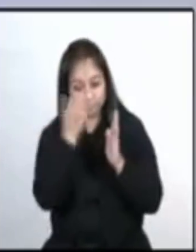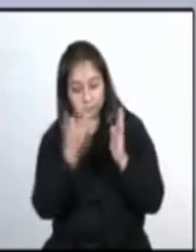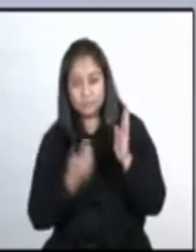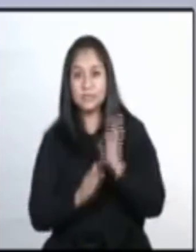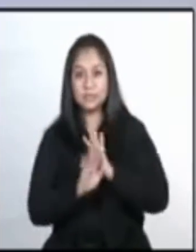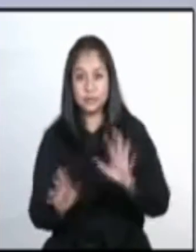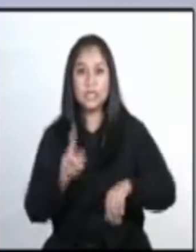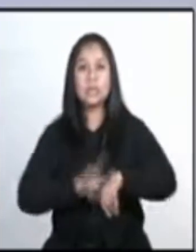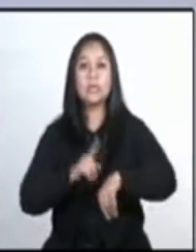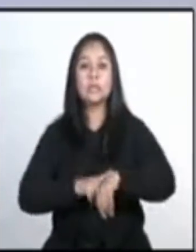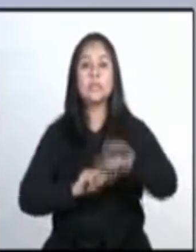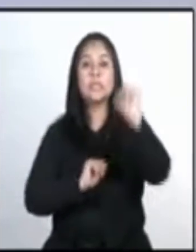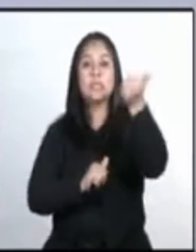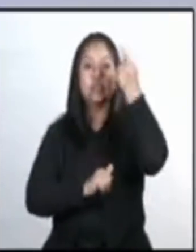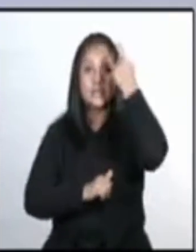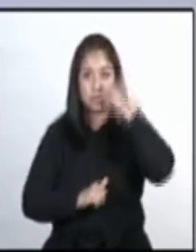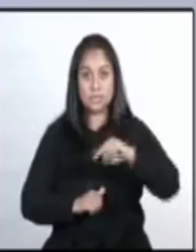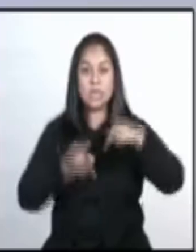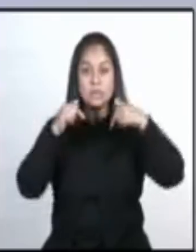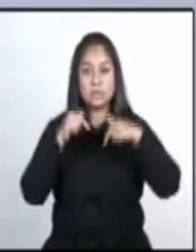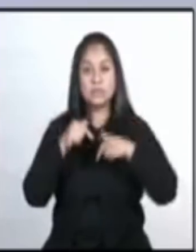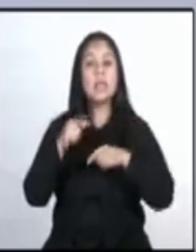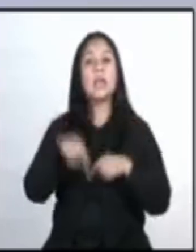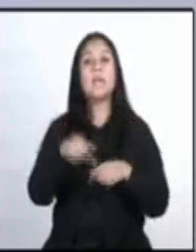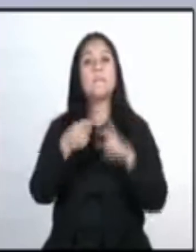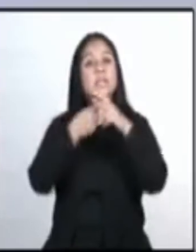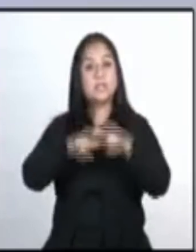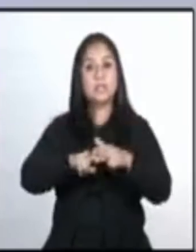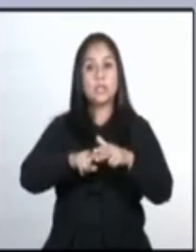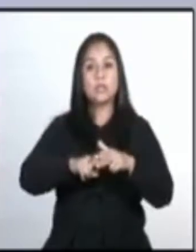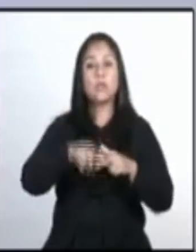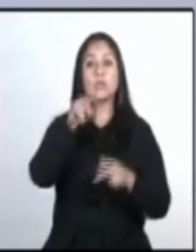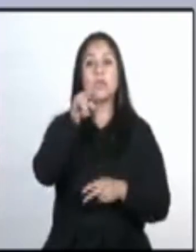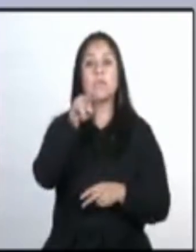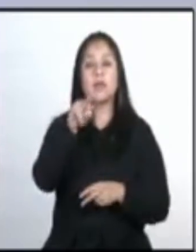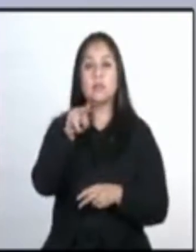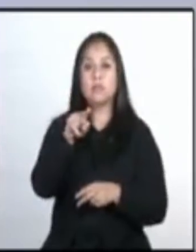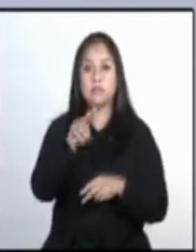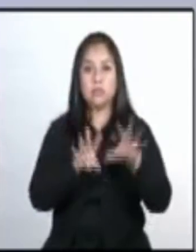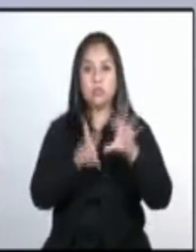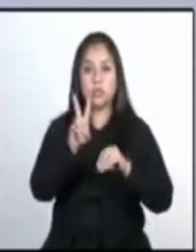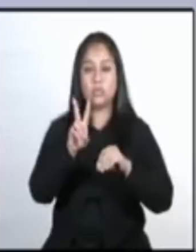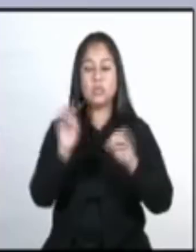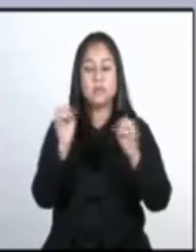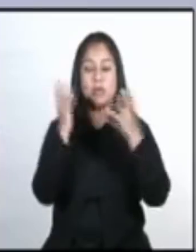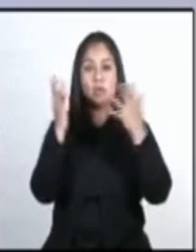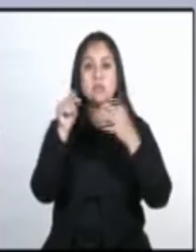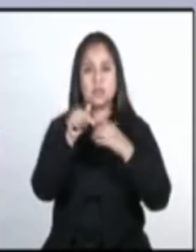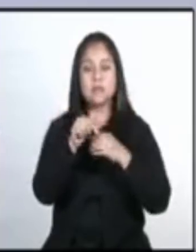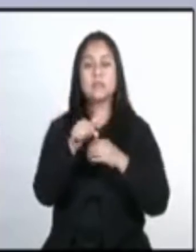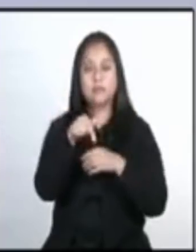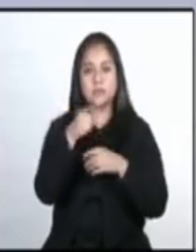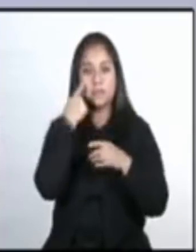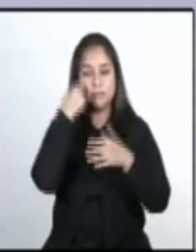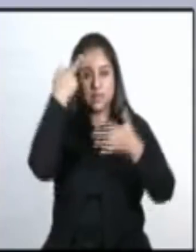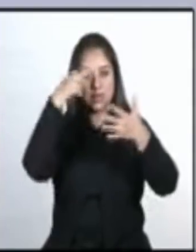una vigencia de 15 días a partir de las 0 horas del día martes 17 de marzo y van a ser revisadas en una